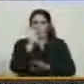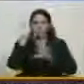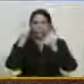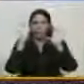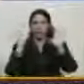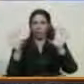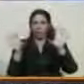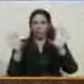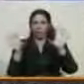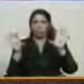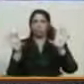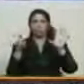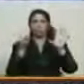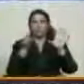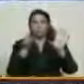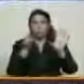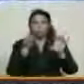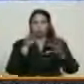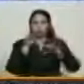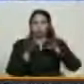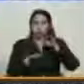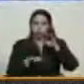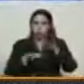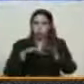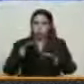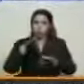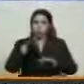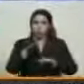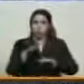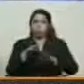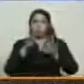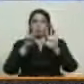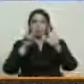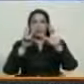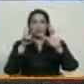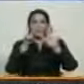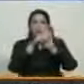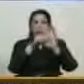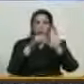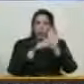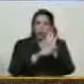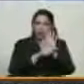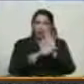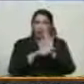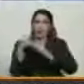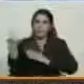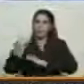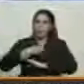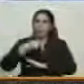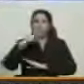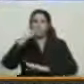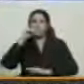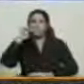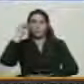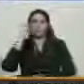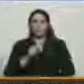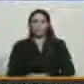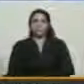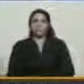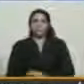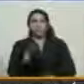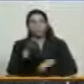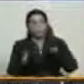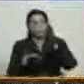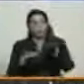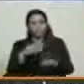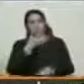avance vertiginoso en esa séptima línea estratégica que el presidente nos ha enmarcado para ir avanzando en la mejora de